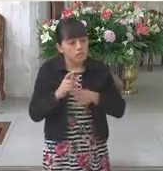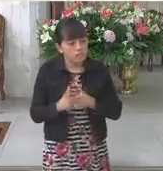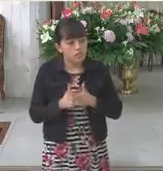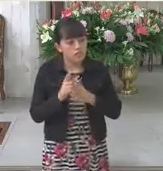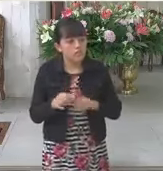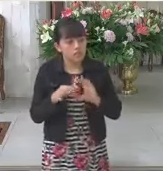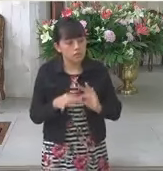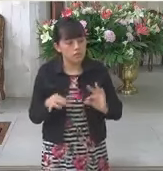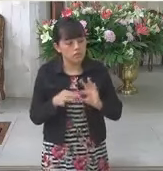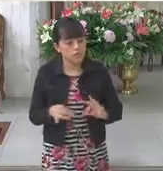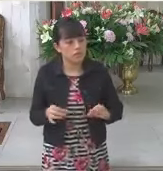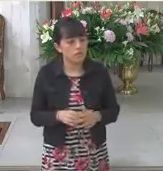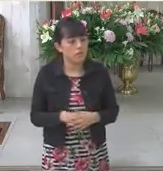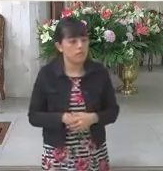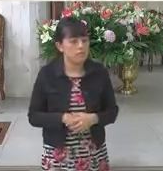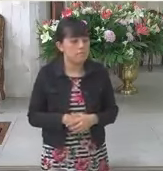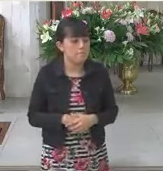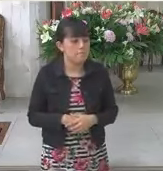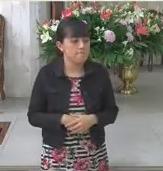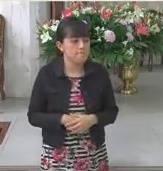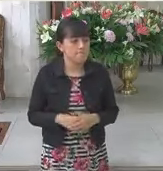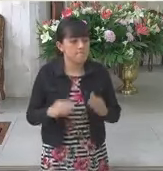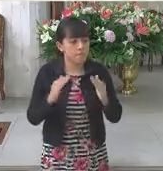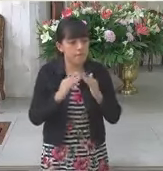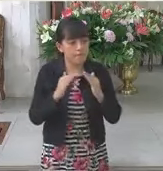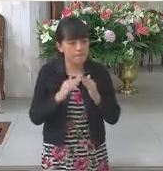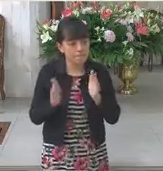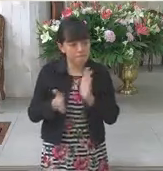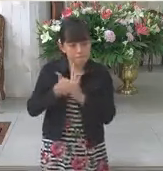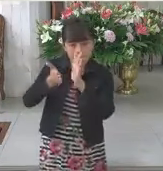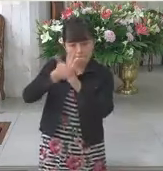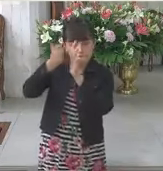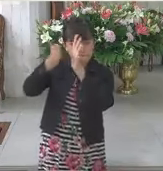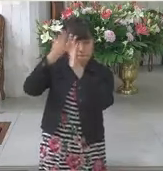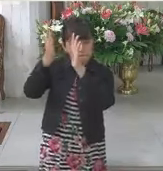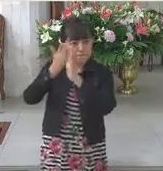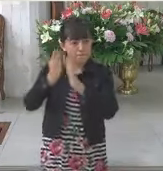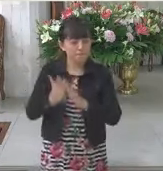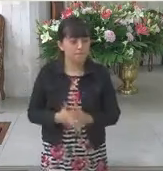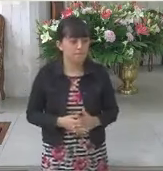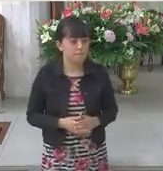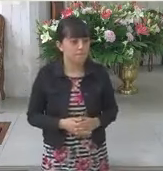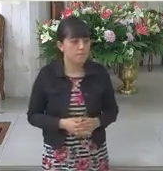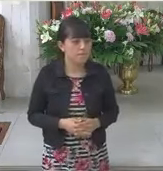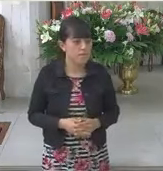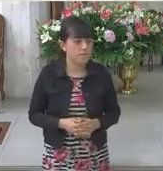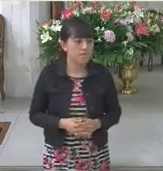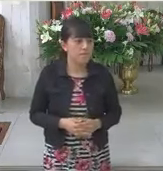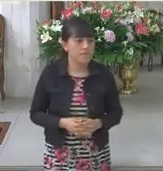casa hacer una torre que testifique nuestra